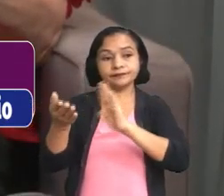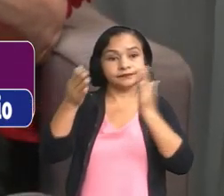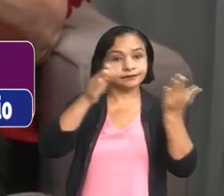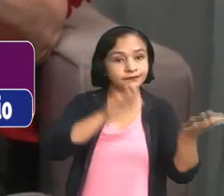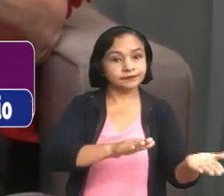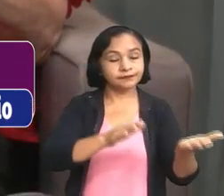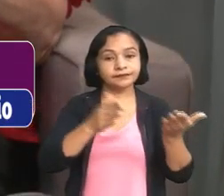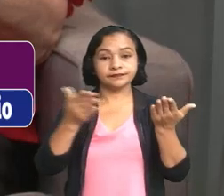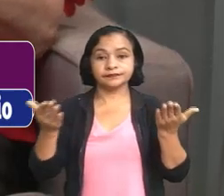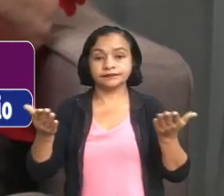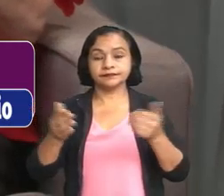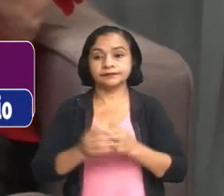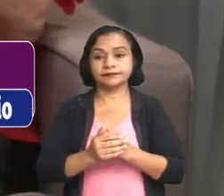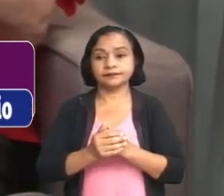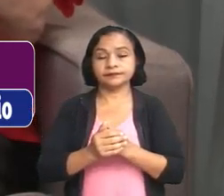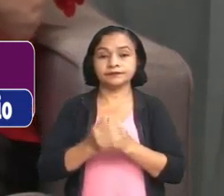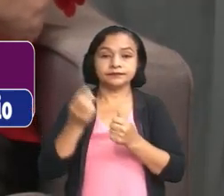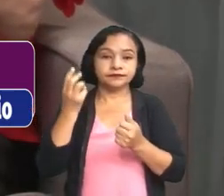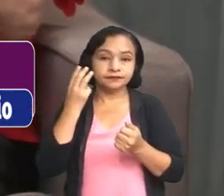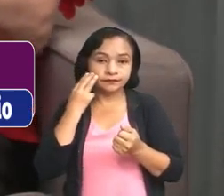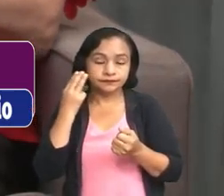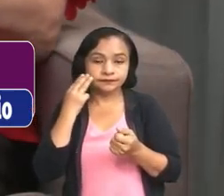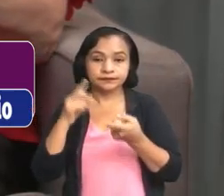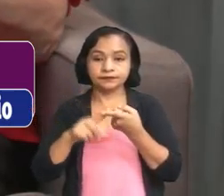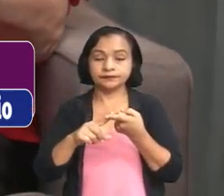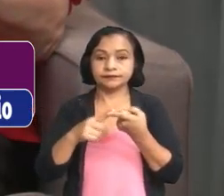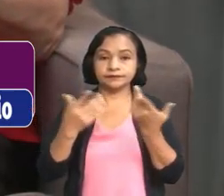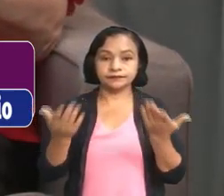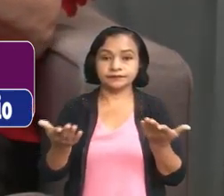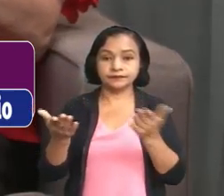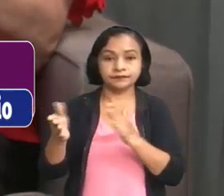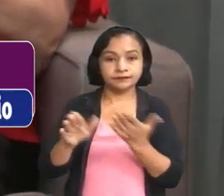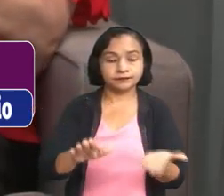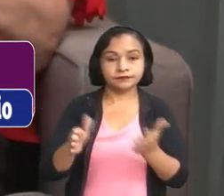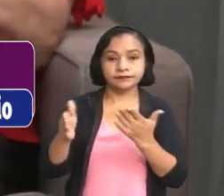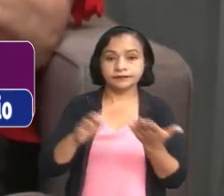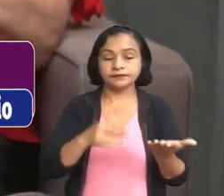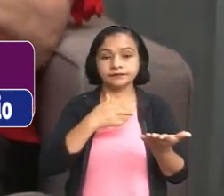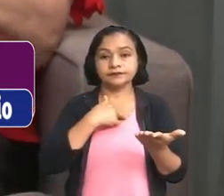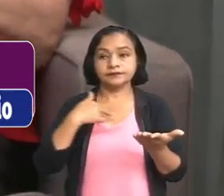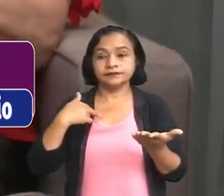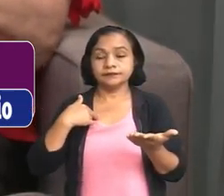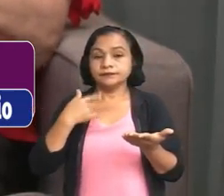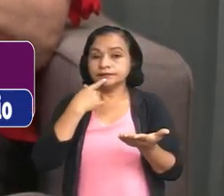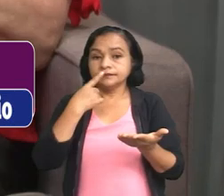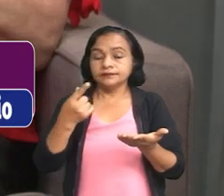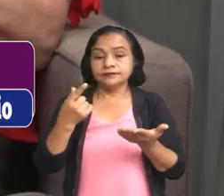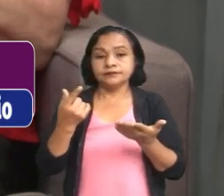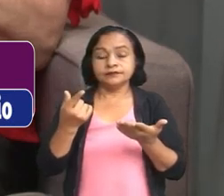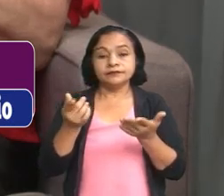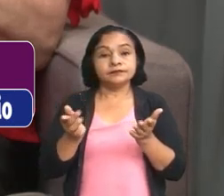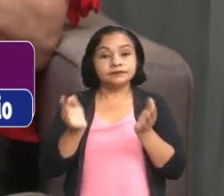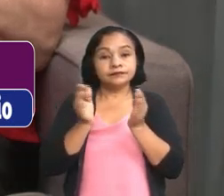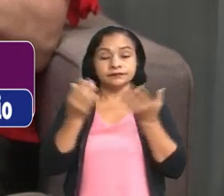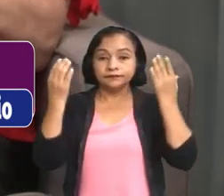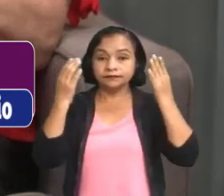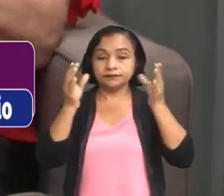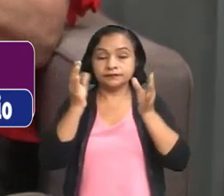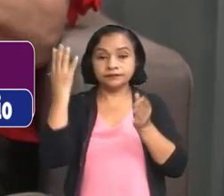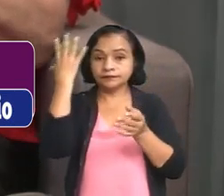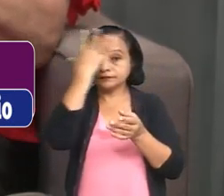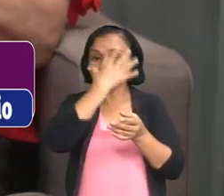¿verdad? De las madres, el materno infantil. Eso ha sido, yo diría, una de las cosas tan